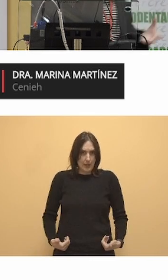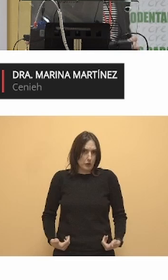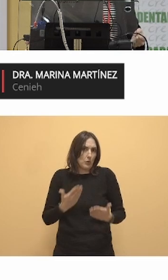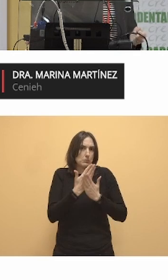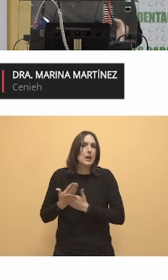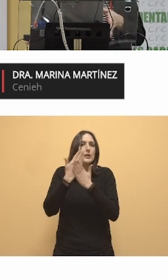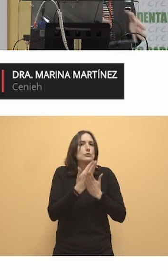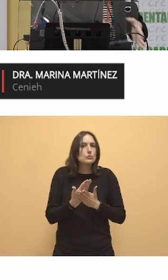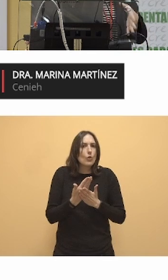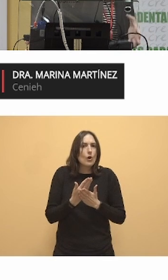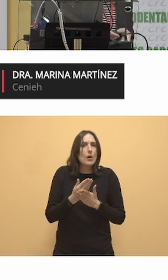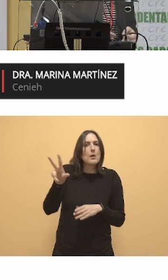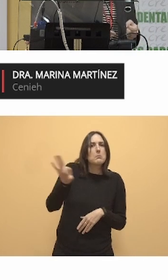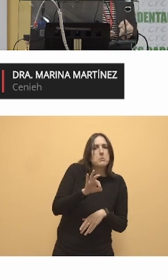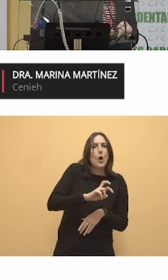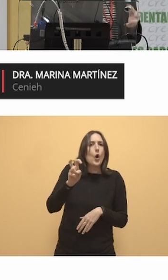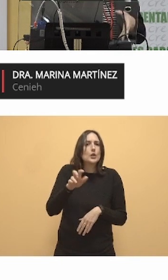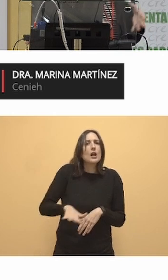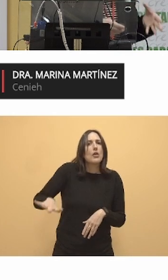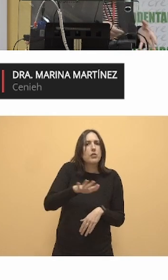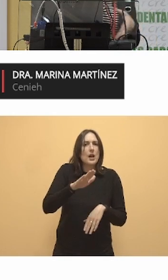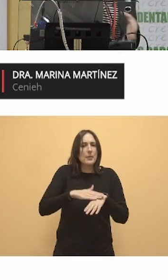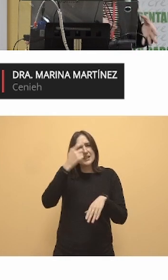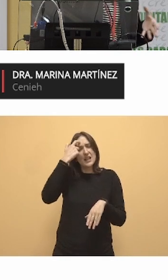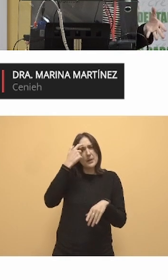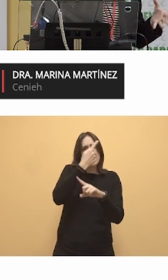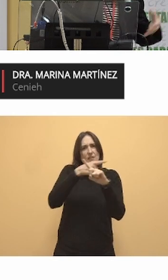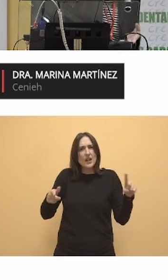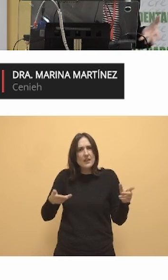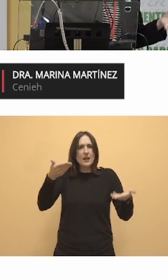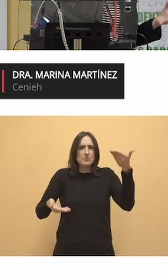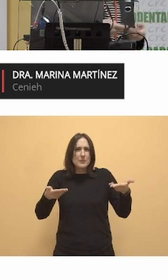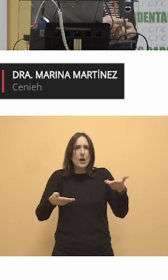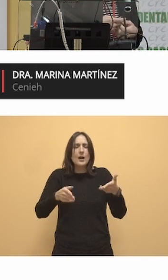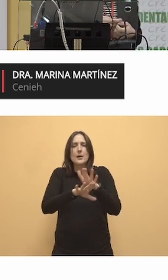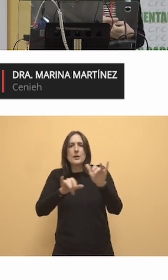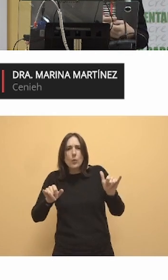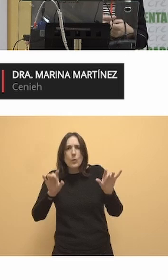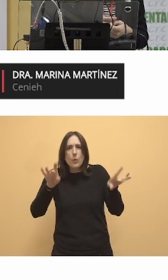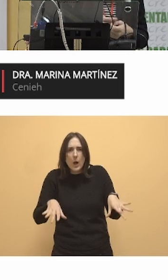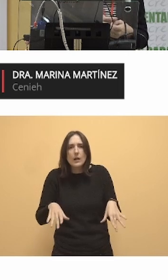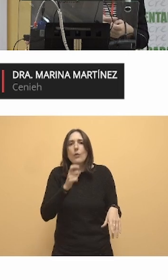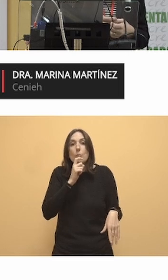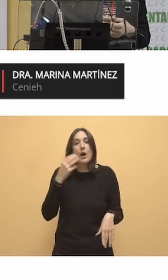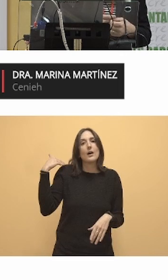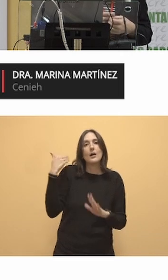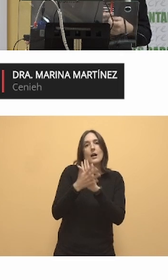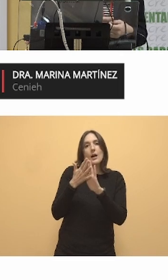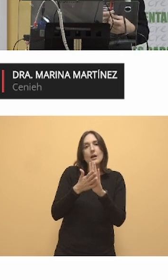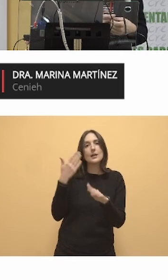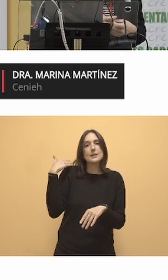hora de poder establecer esas diferencias o similitudes entre especies. Bueno, pues ya hemos hablado antes de que los dientes